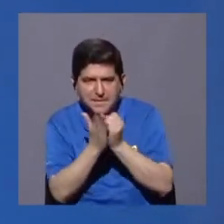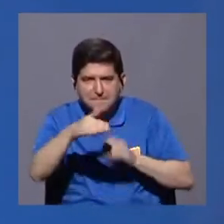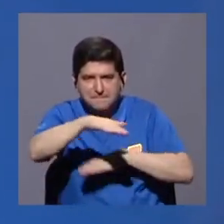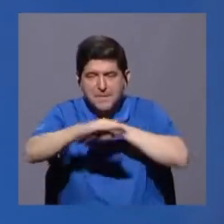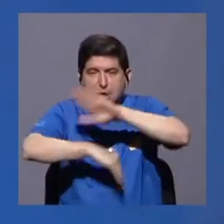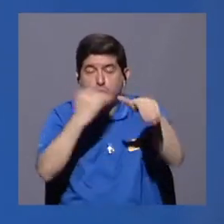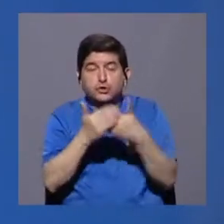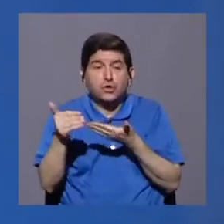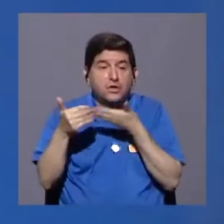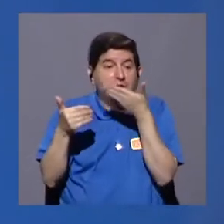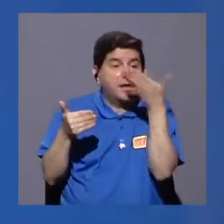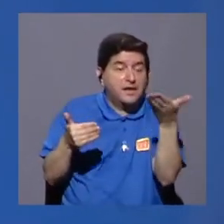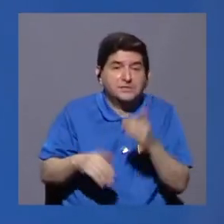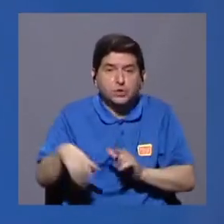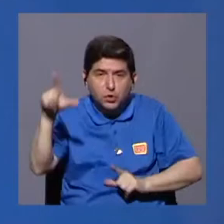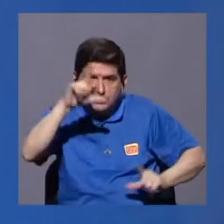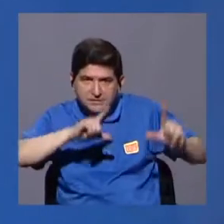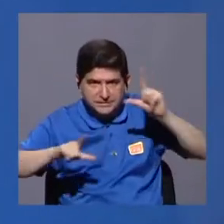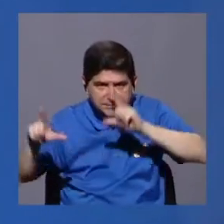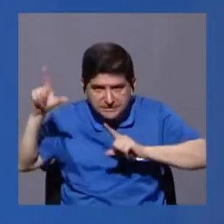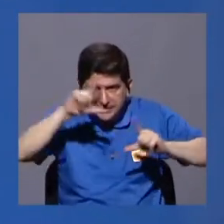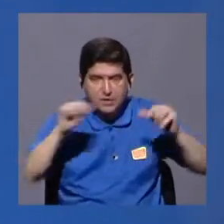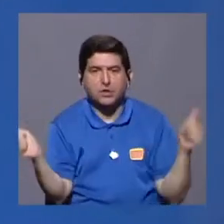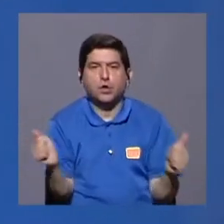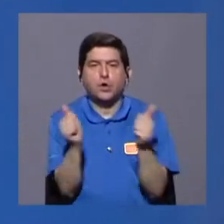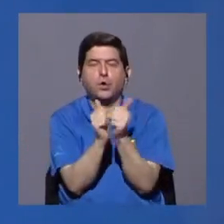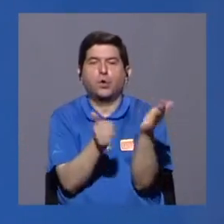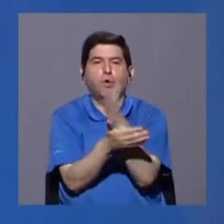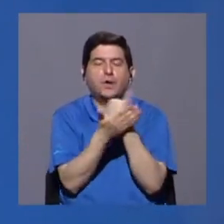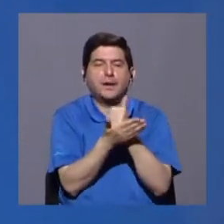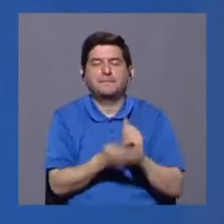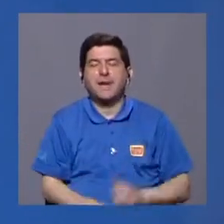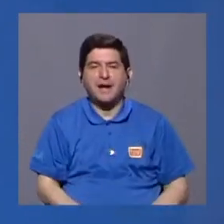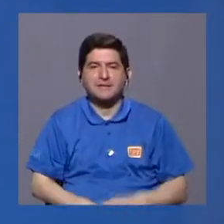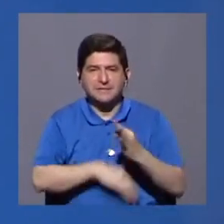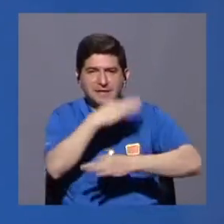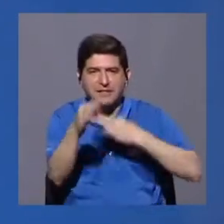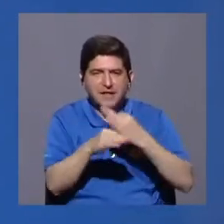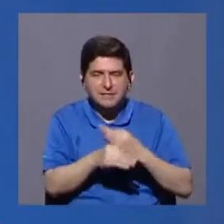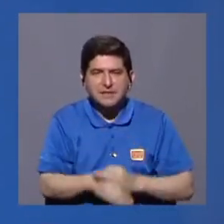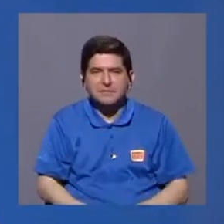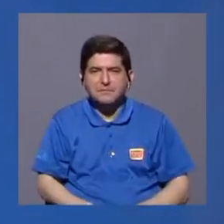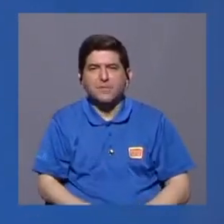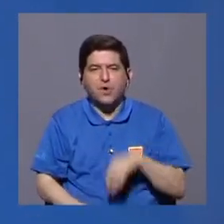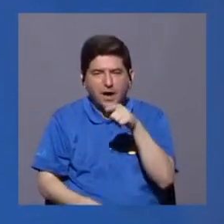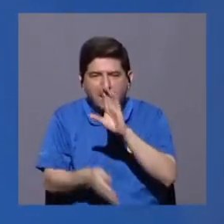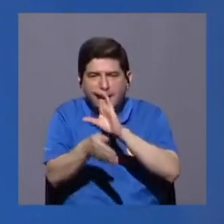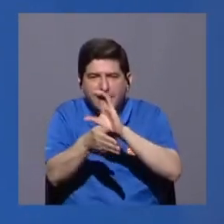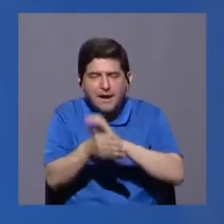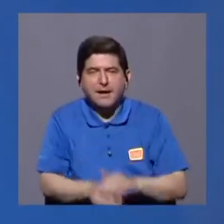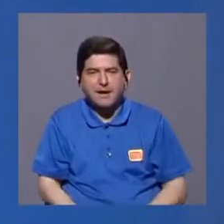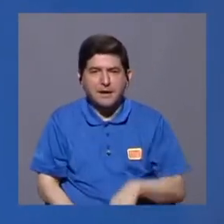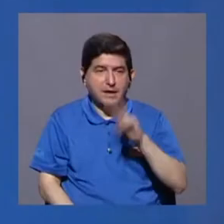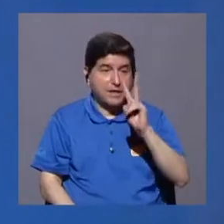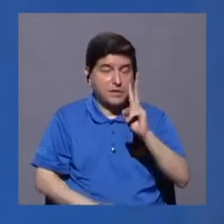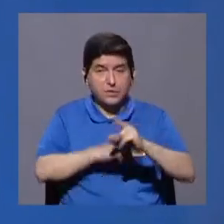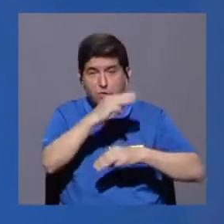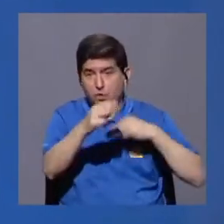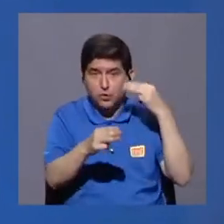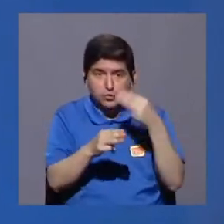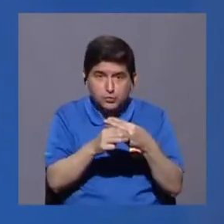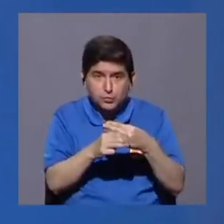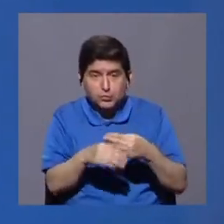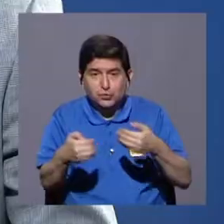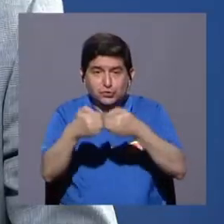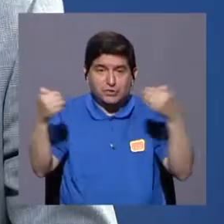esas cosas que en el laboratorio con la parte clínica y poder hacer ahí una traducción entre esos dos mundos que a veces están un